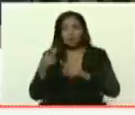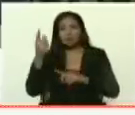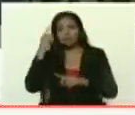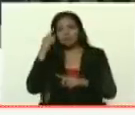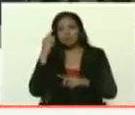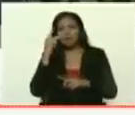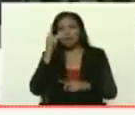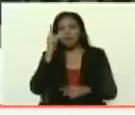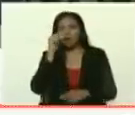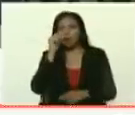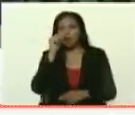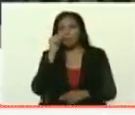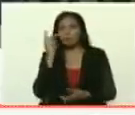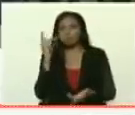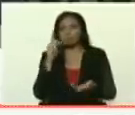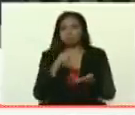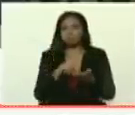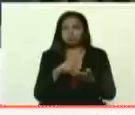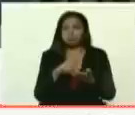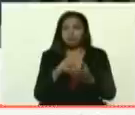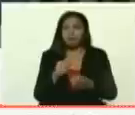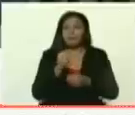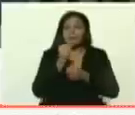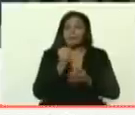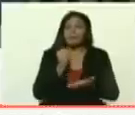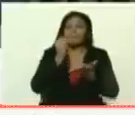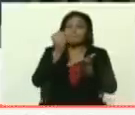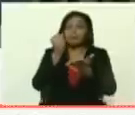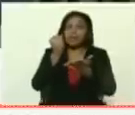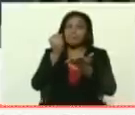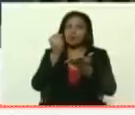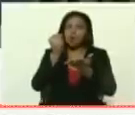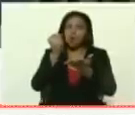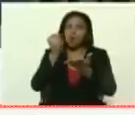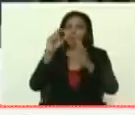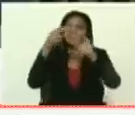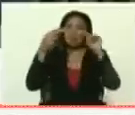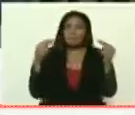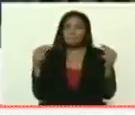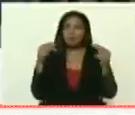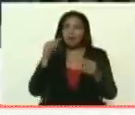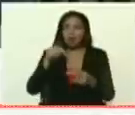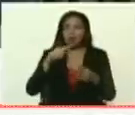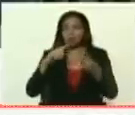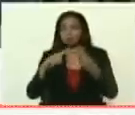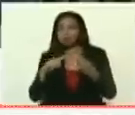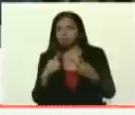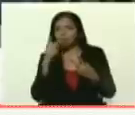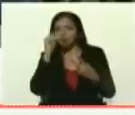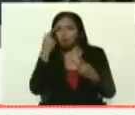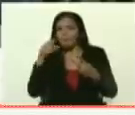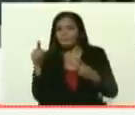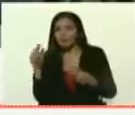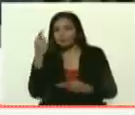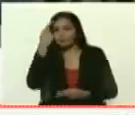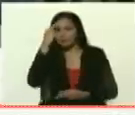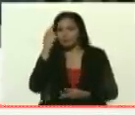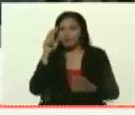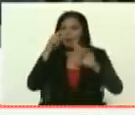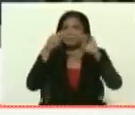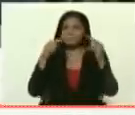Husseini Abbasi, premio Nobel de la paz, el tunecino. Hoy con Ravi Shankar. ¿Cómo se